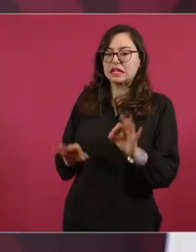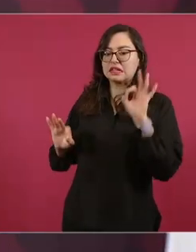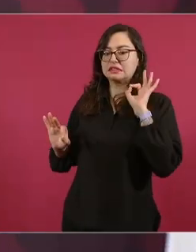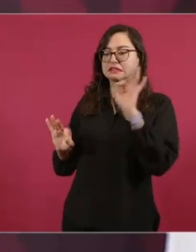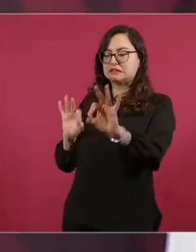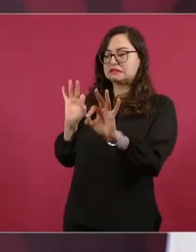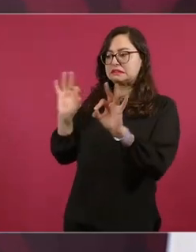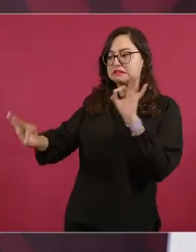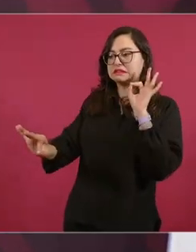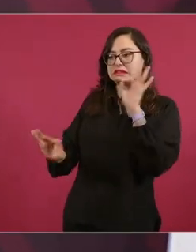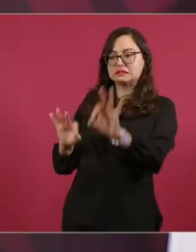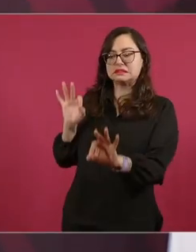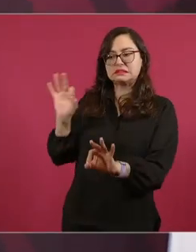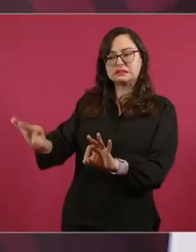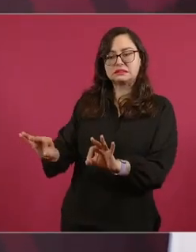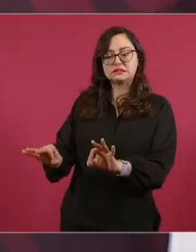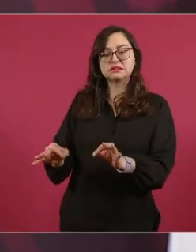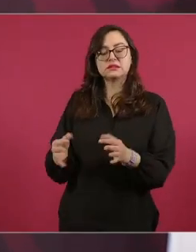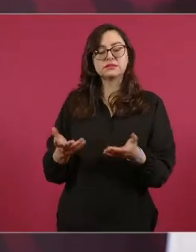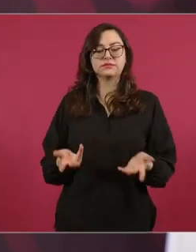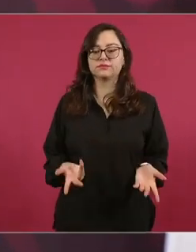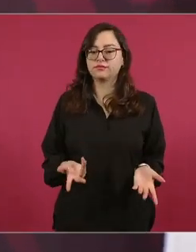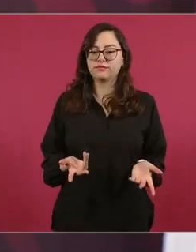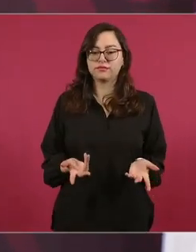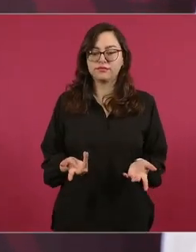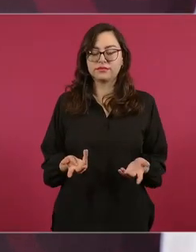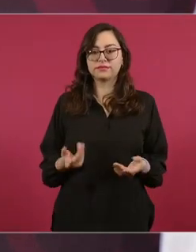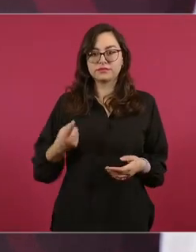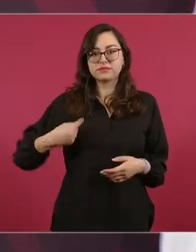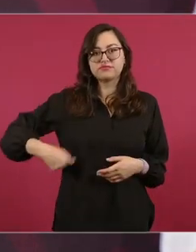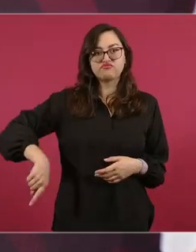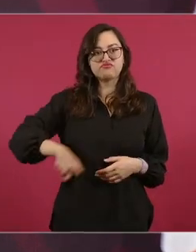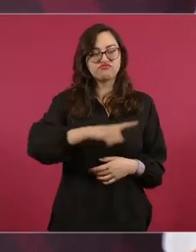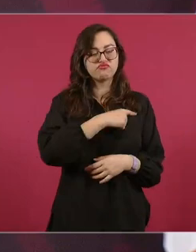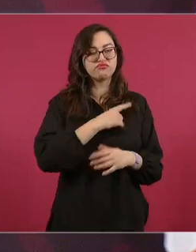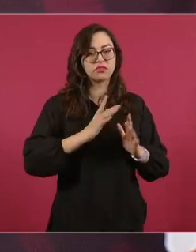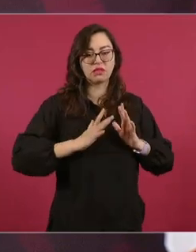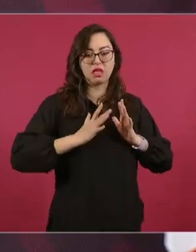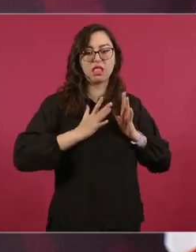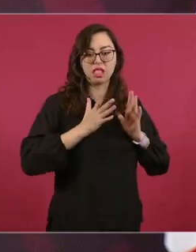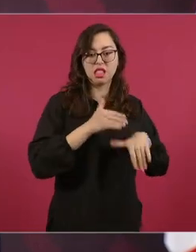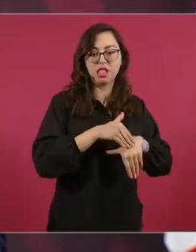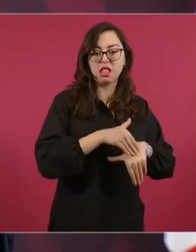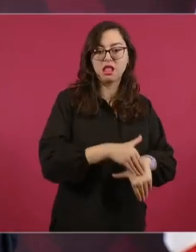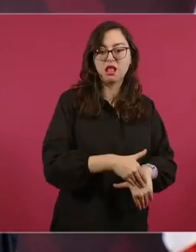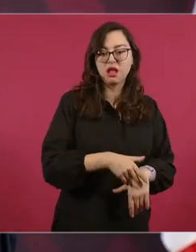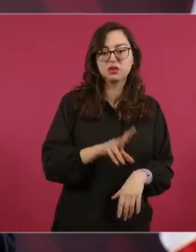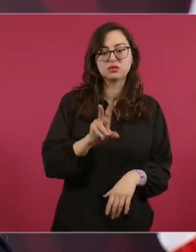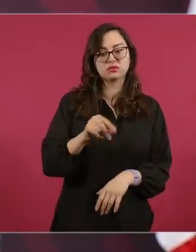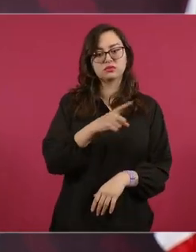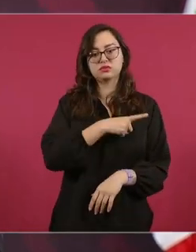El mismo propósito con otro método.